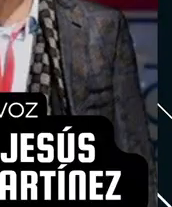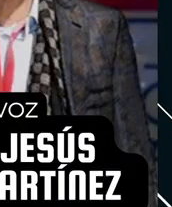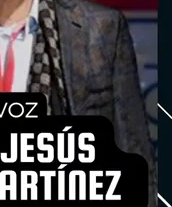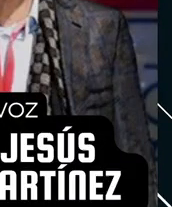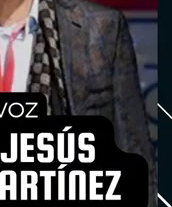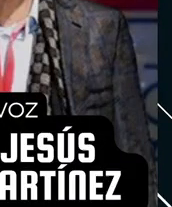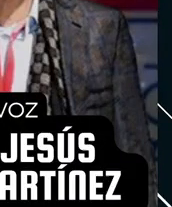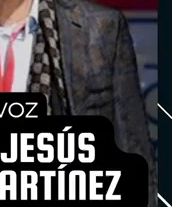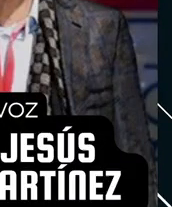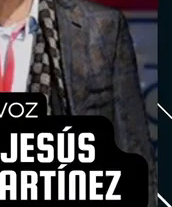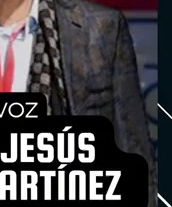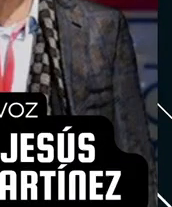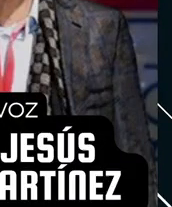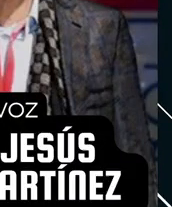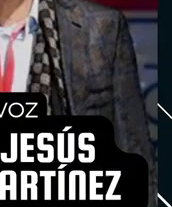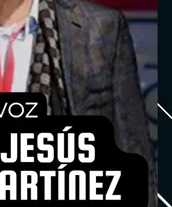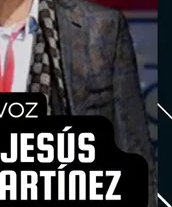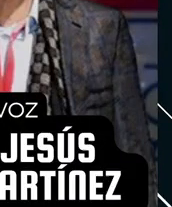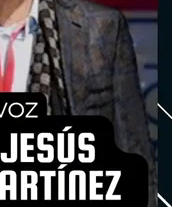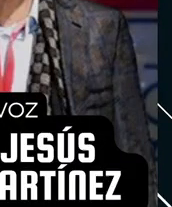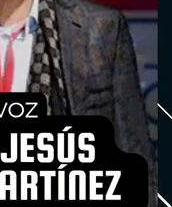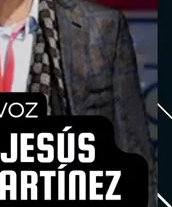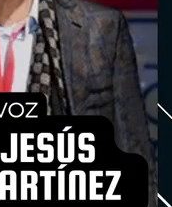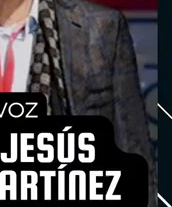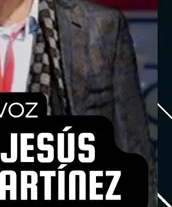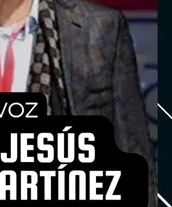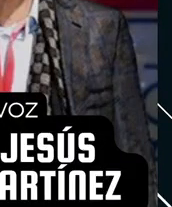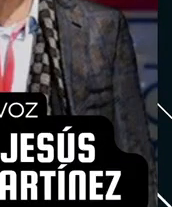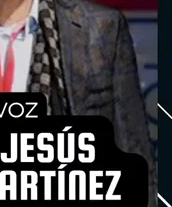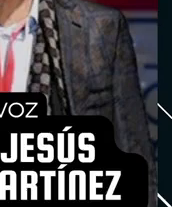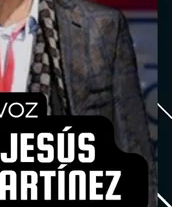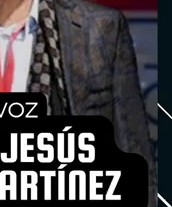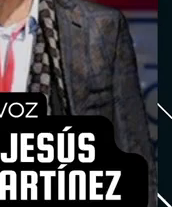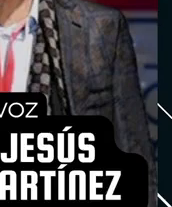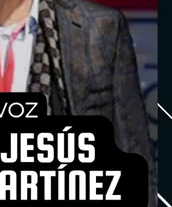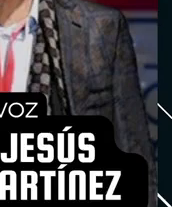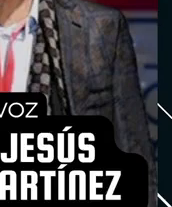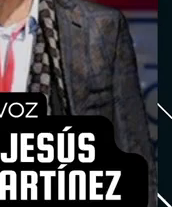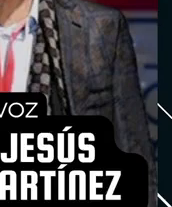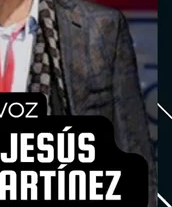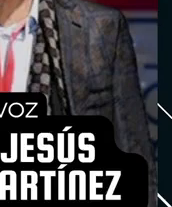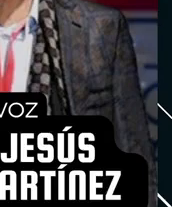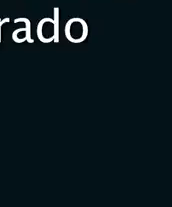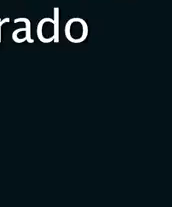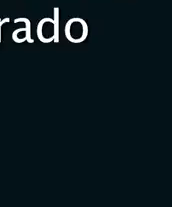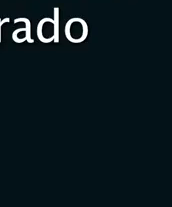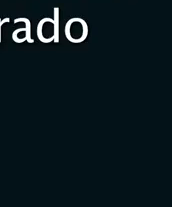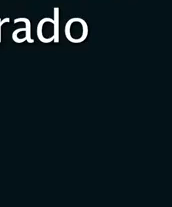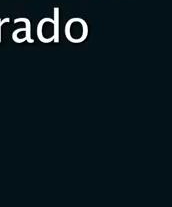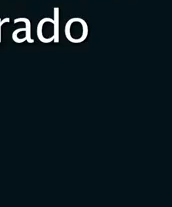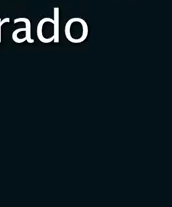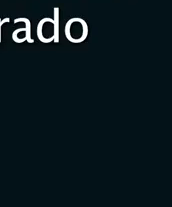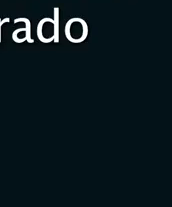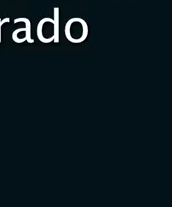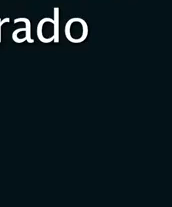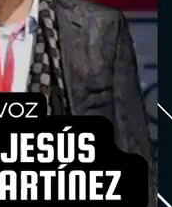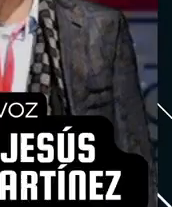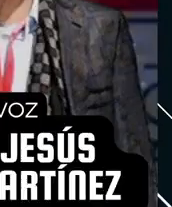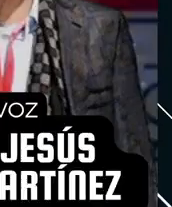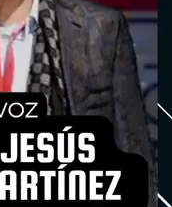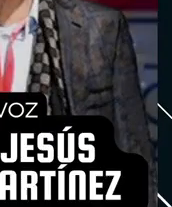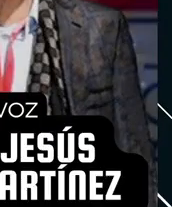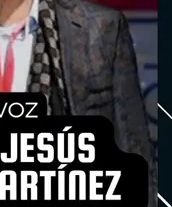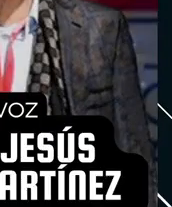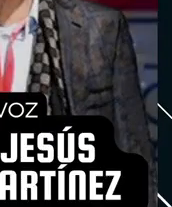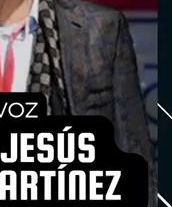me debe 15 millones de hace dos meses, gordo. Y eso está por dentro, gordito. No, no, ese sí está registrado, sí. Veracruz